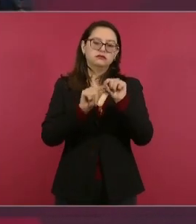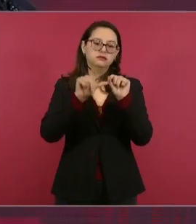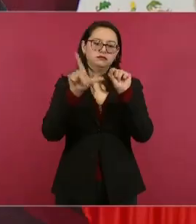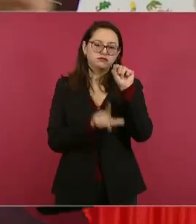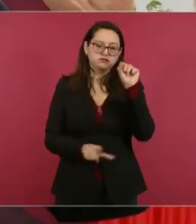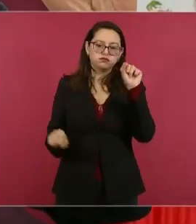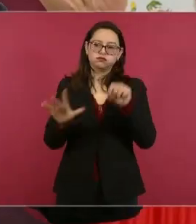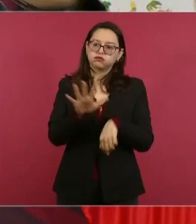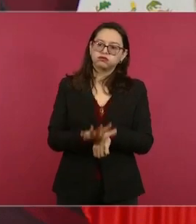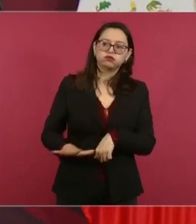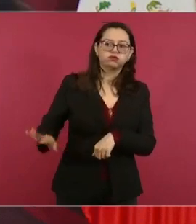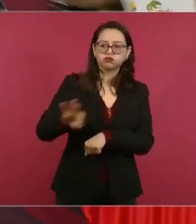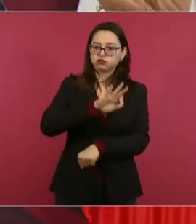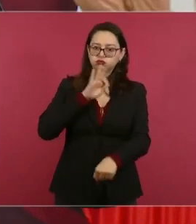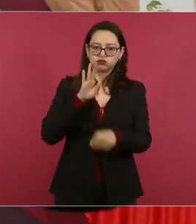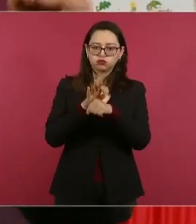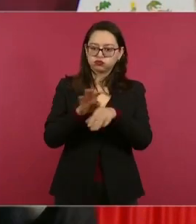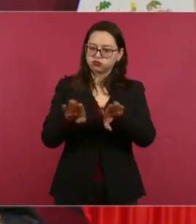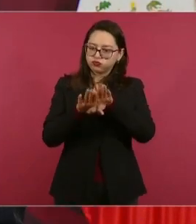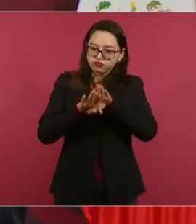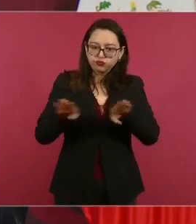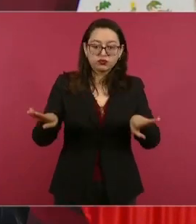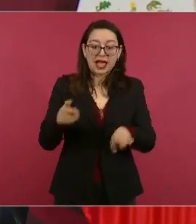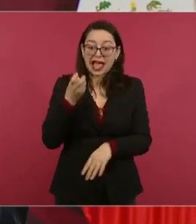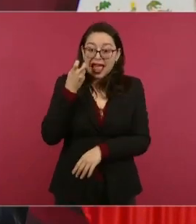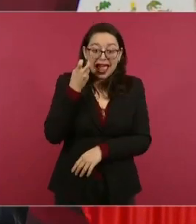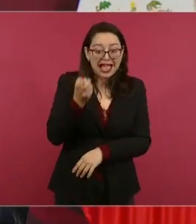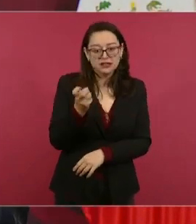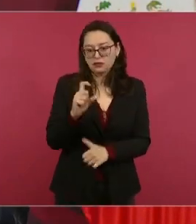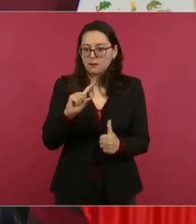está el interés del pueblo, está el interés de la nación.